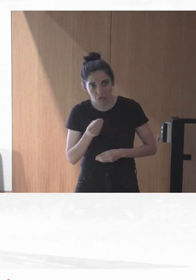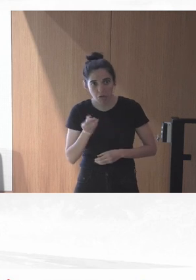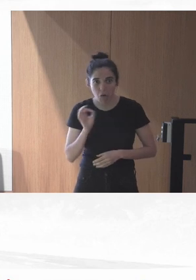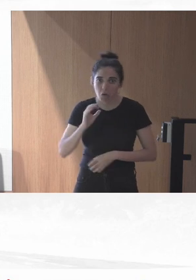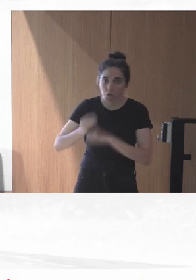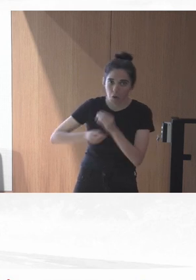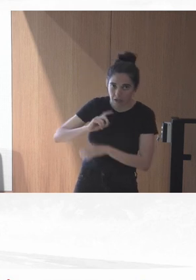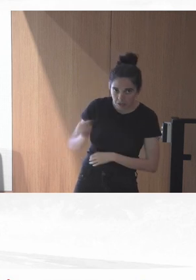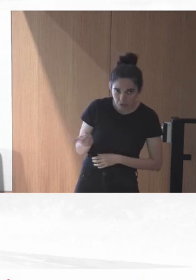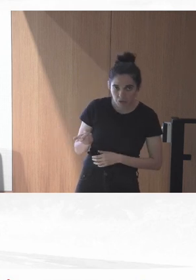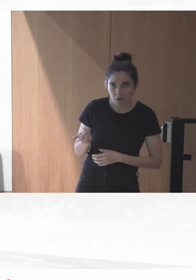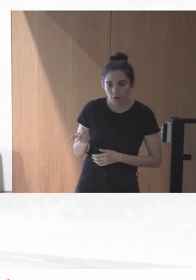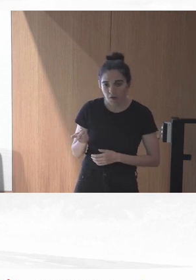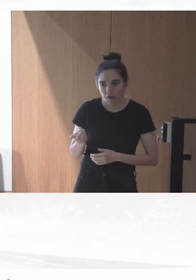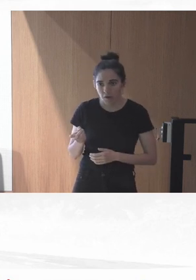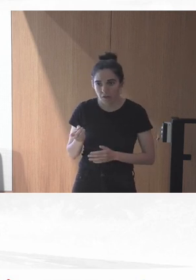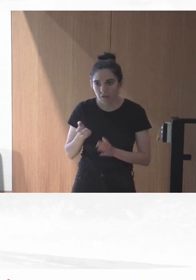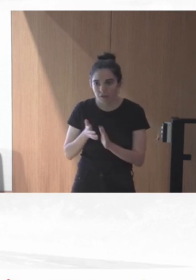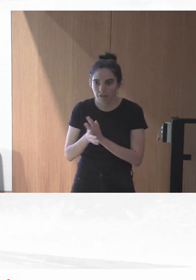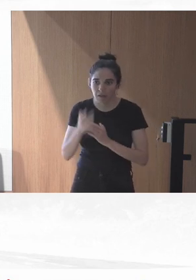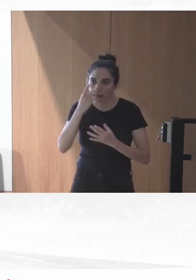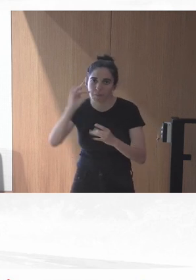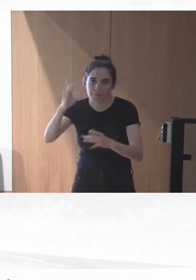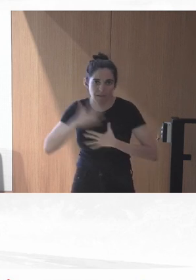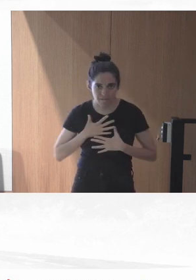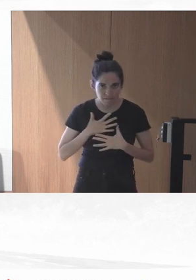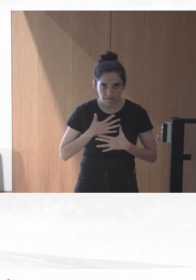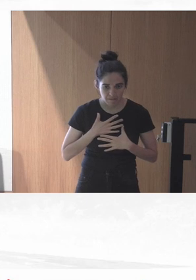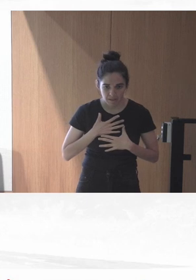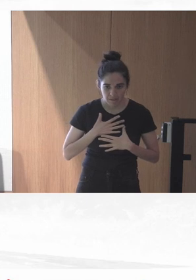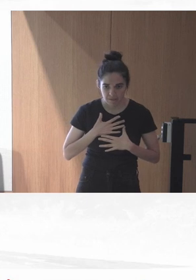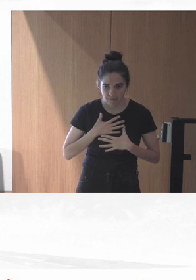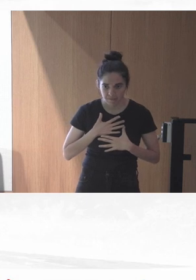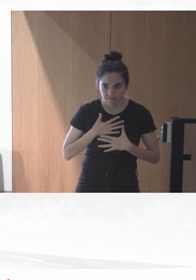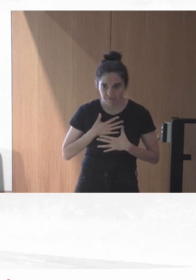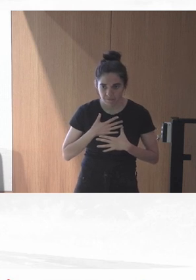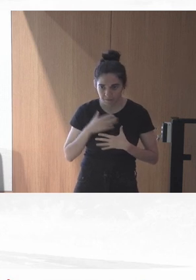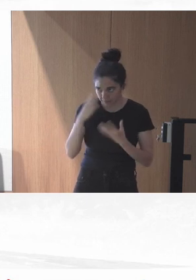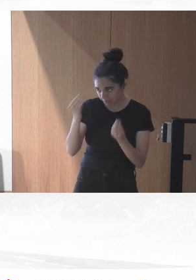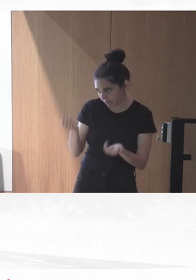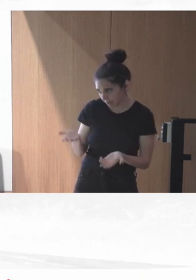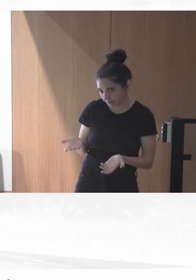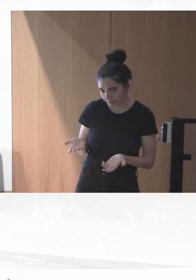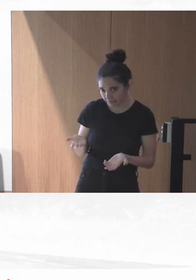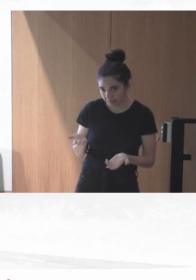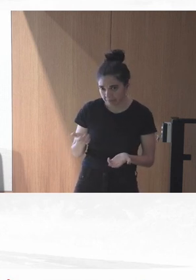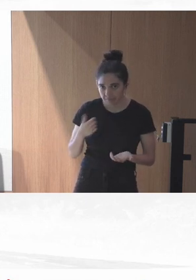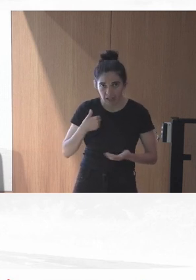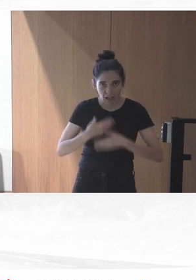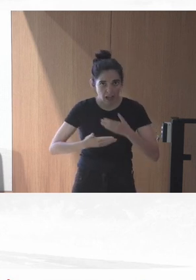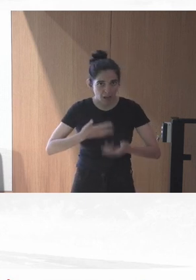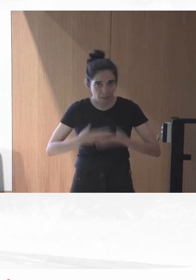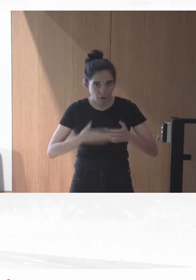ha hecho, bueno, que se está comiendo el pufo de una persona, no sé si me explico, que no es él.